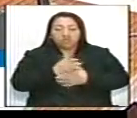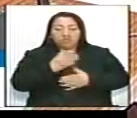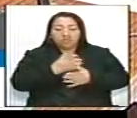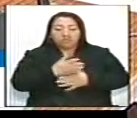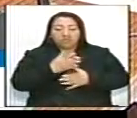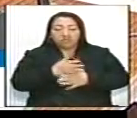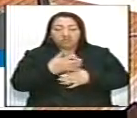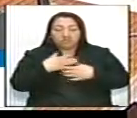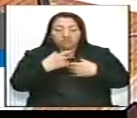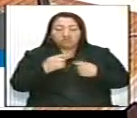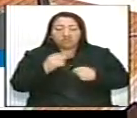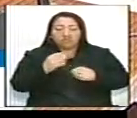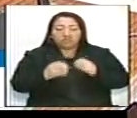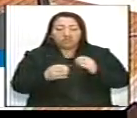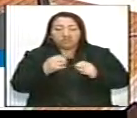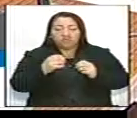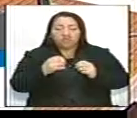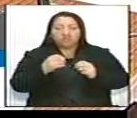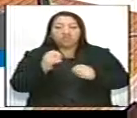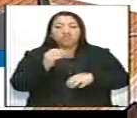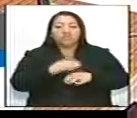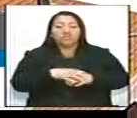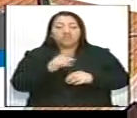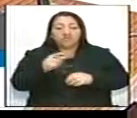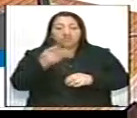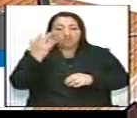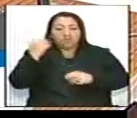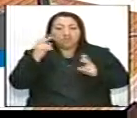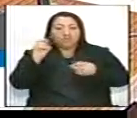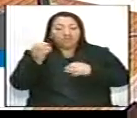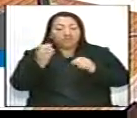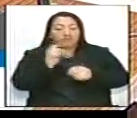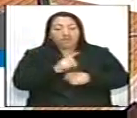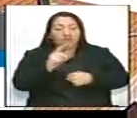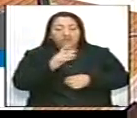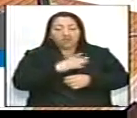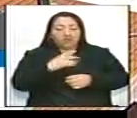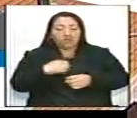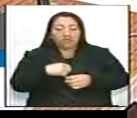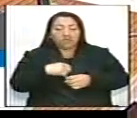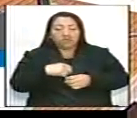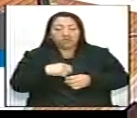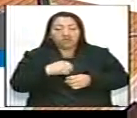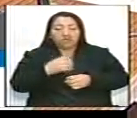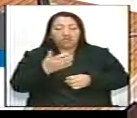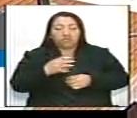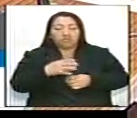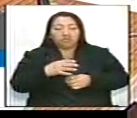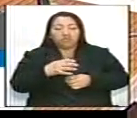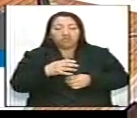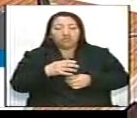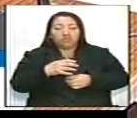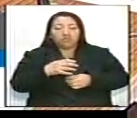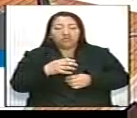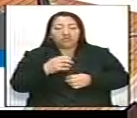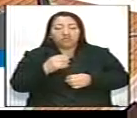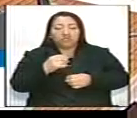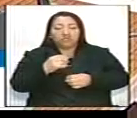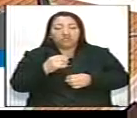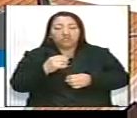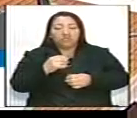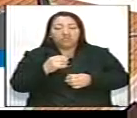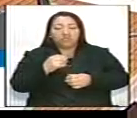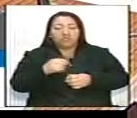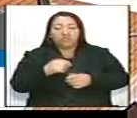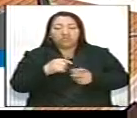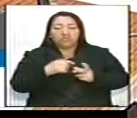de resolver. La ejecución presupuestal de cada gobierno local está enmarcada en la ley, está